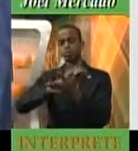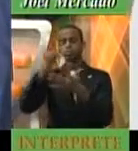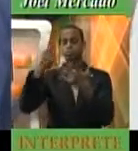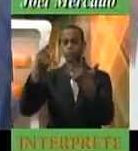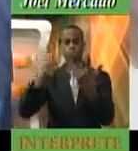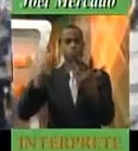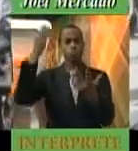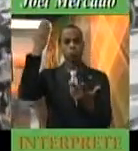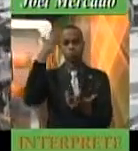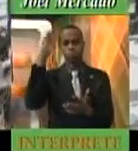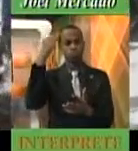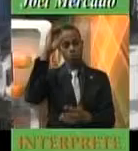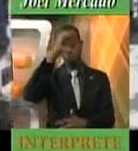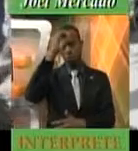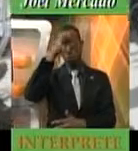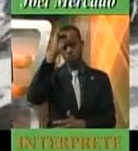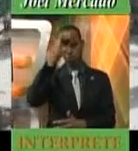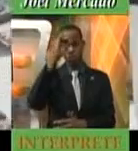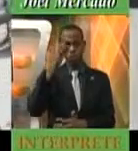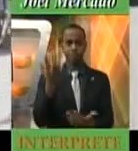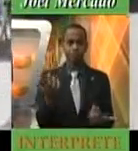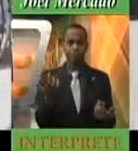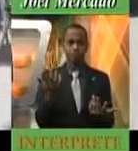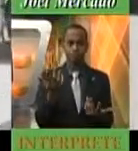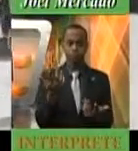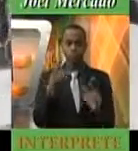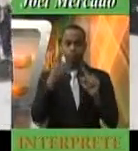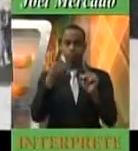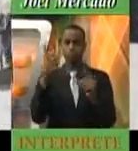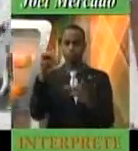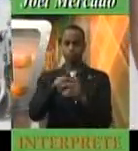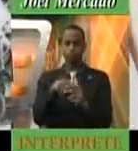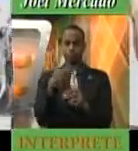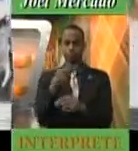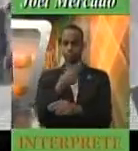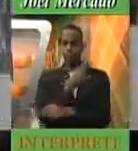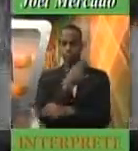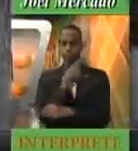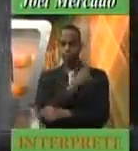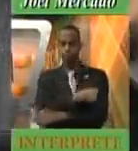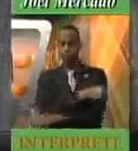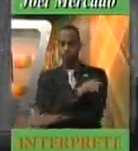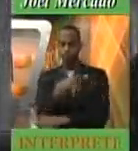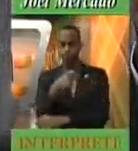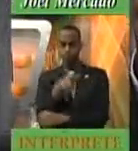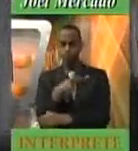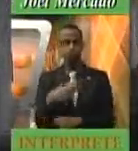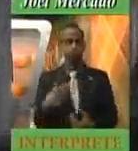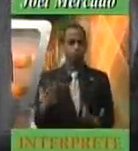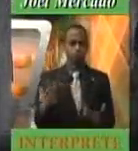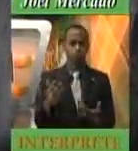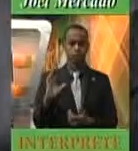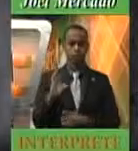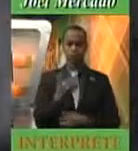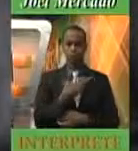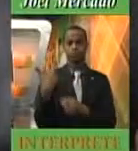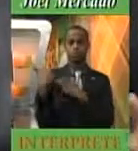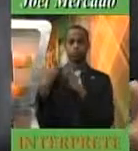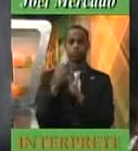esto, que hay que ir con la información para entonces llegarse al hospital de segundo nivel. Y nuestros líderes.